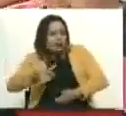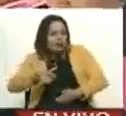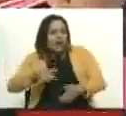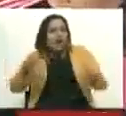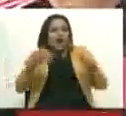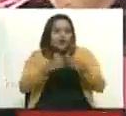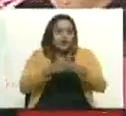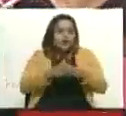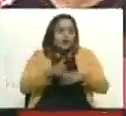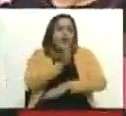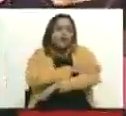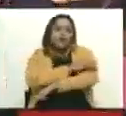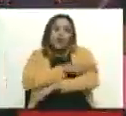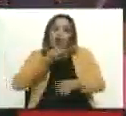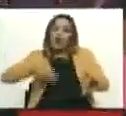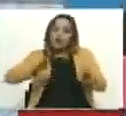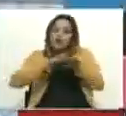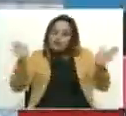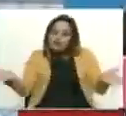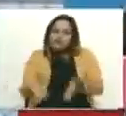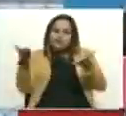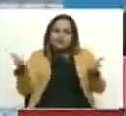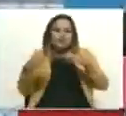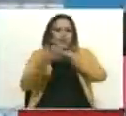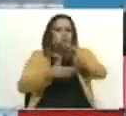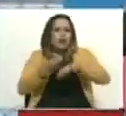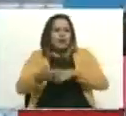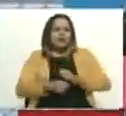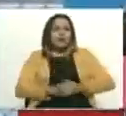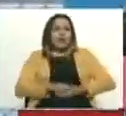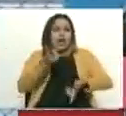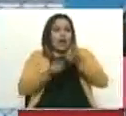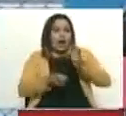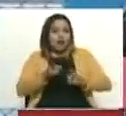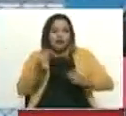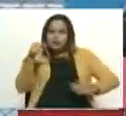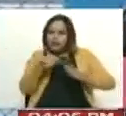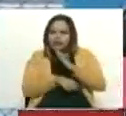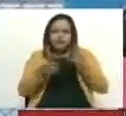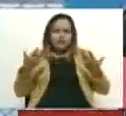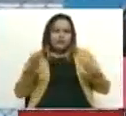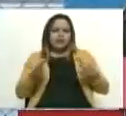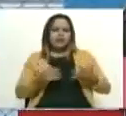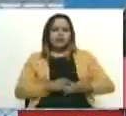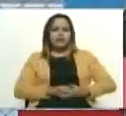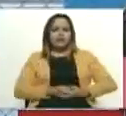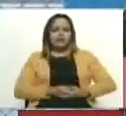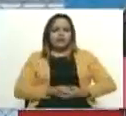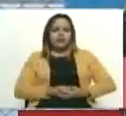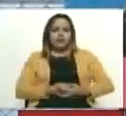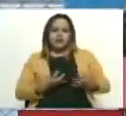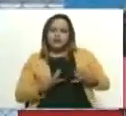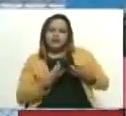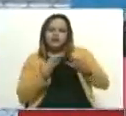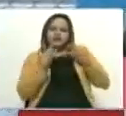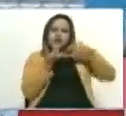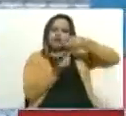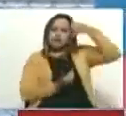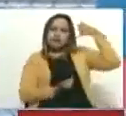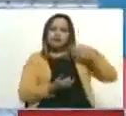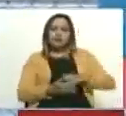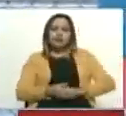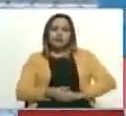otra vez promoviendo situaciones de violencia, si hay algo que les produce profundo temor y un escalofrío en el espinazo, es